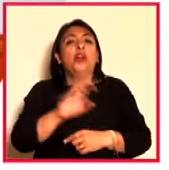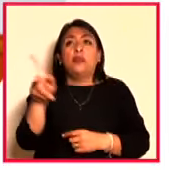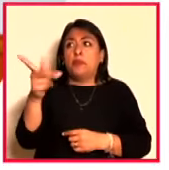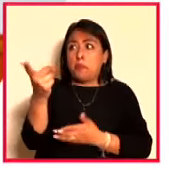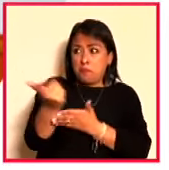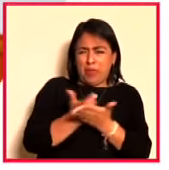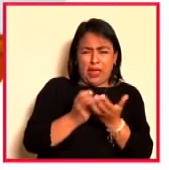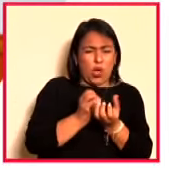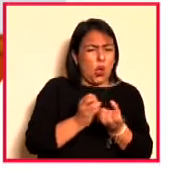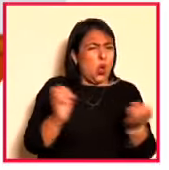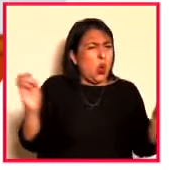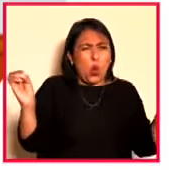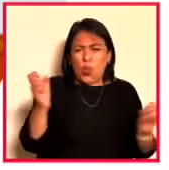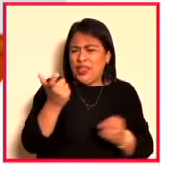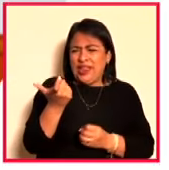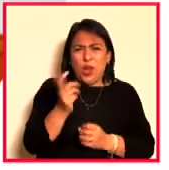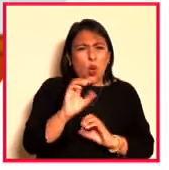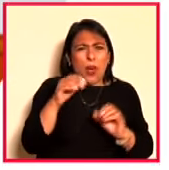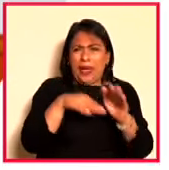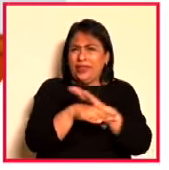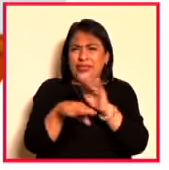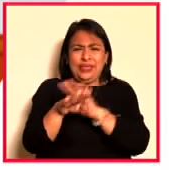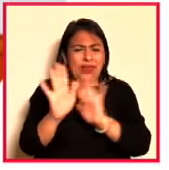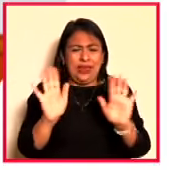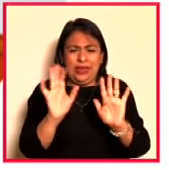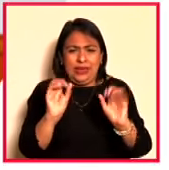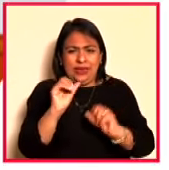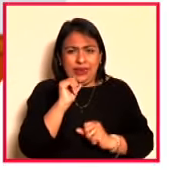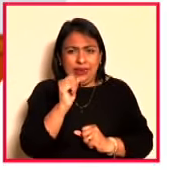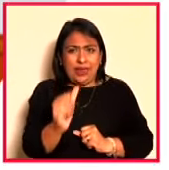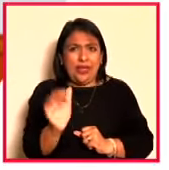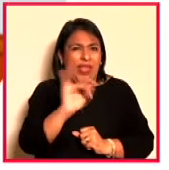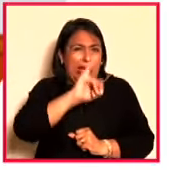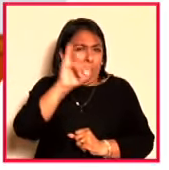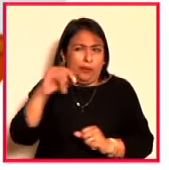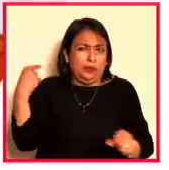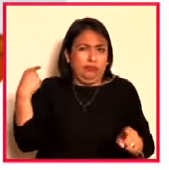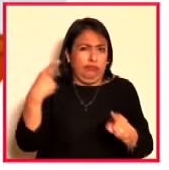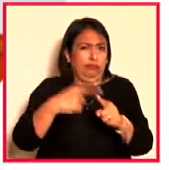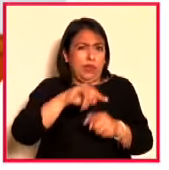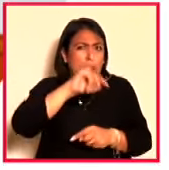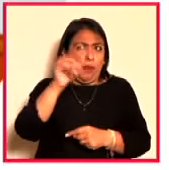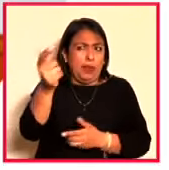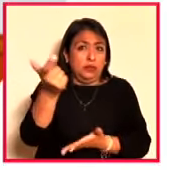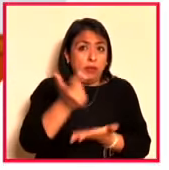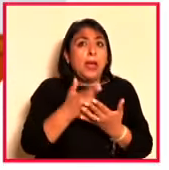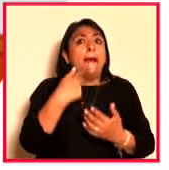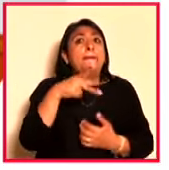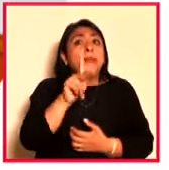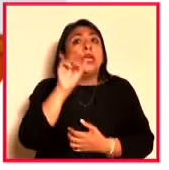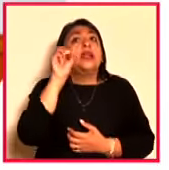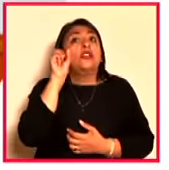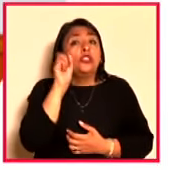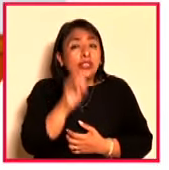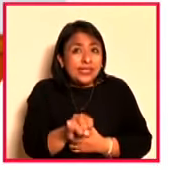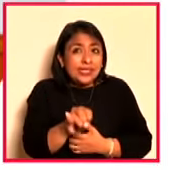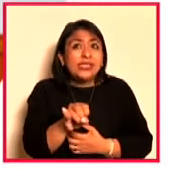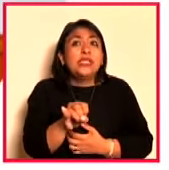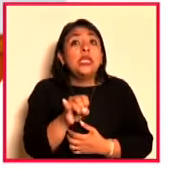efectivo por entrar en el encuentro, nunca se ha cobrado, pero sí se cobra